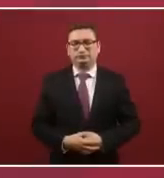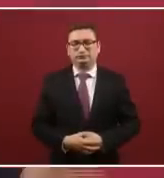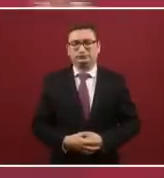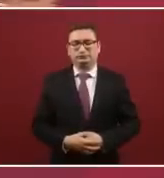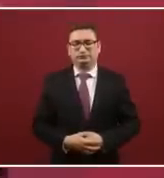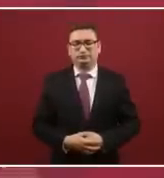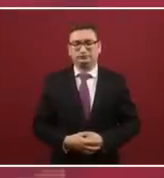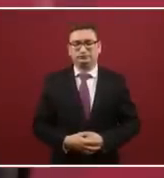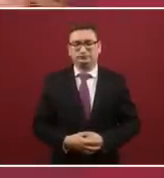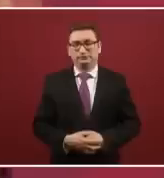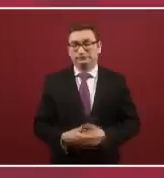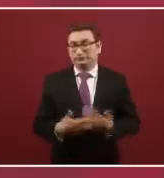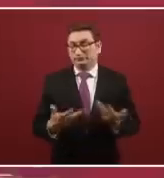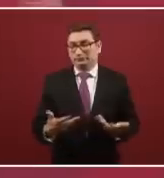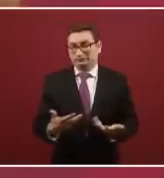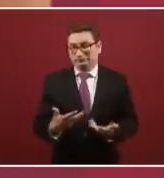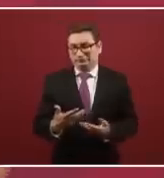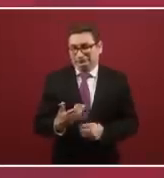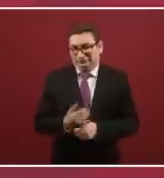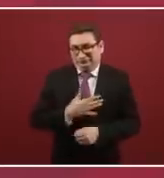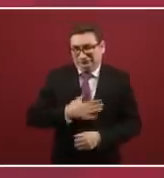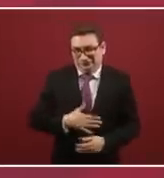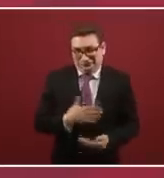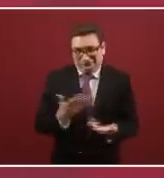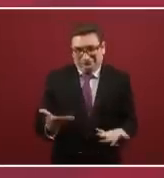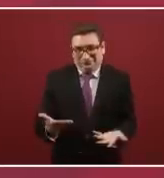Entonces, si hay una injusticia, así